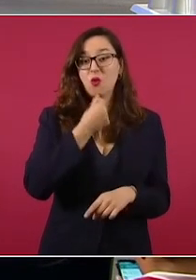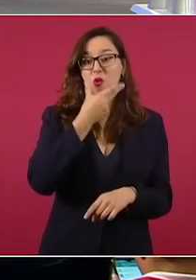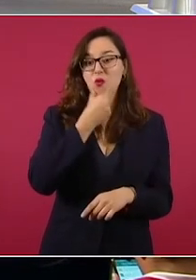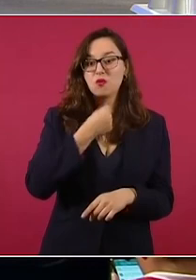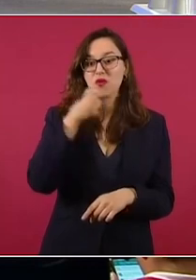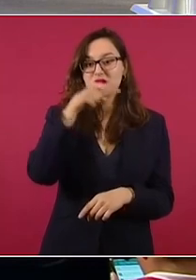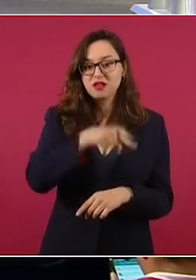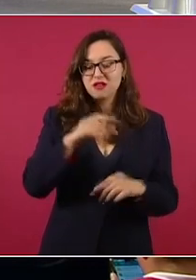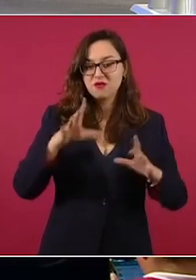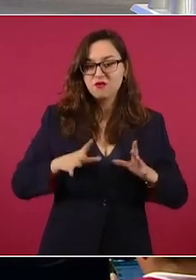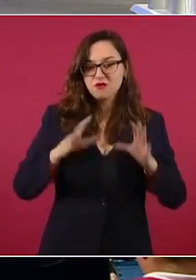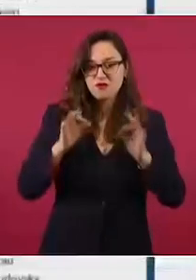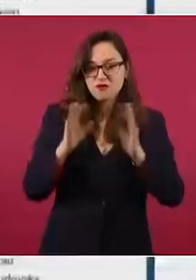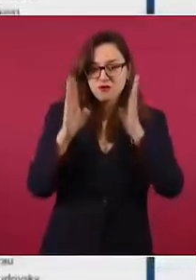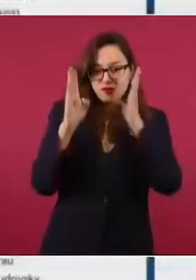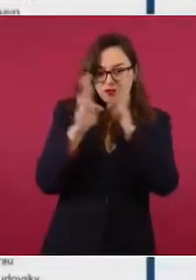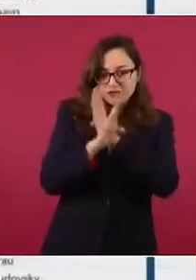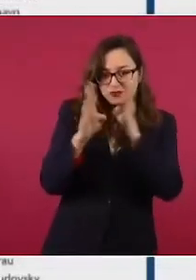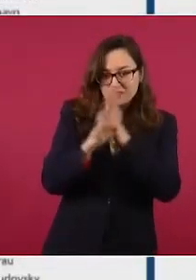fue el que hizo la cuenta ayer